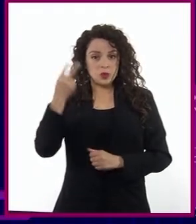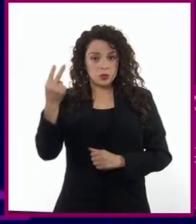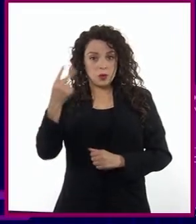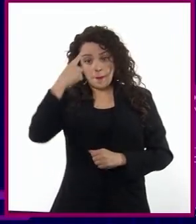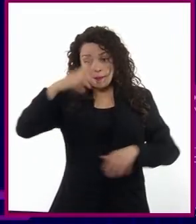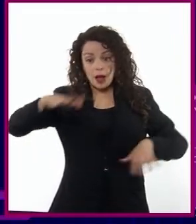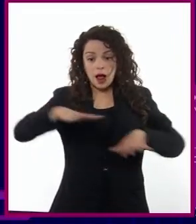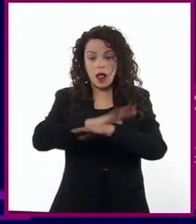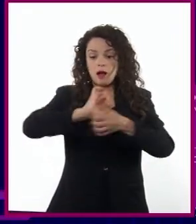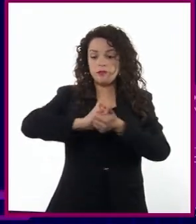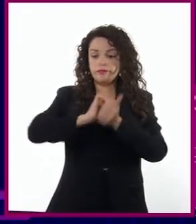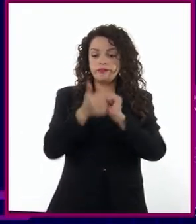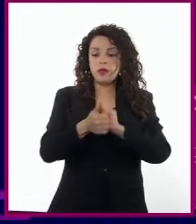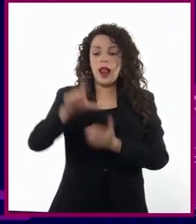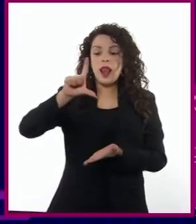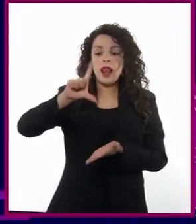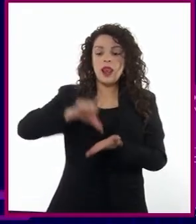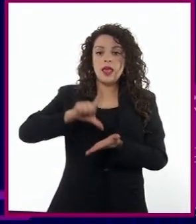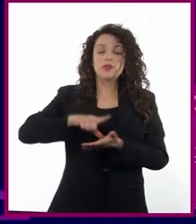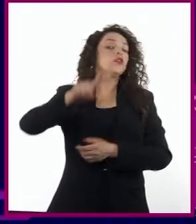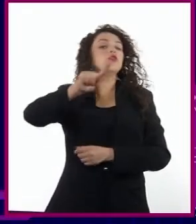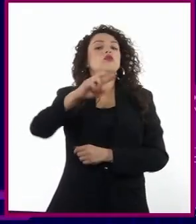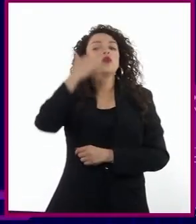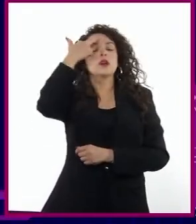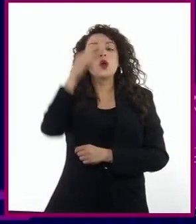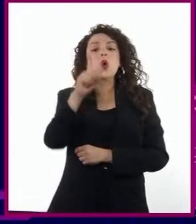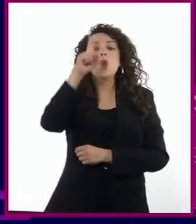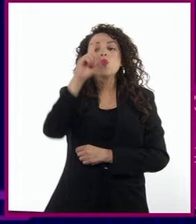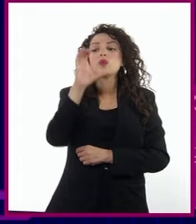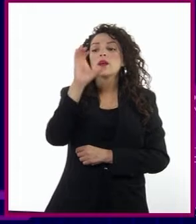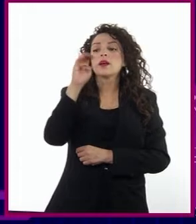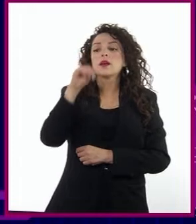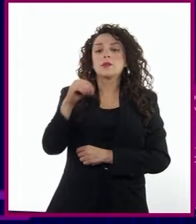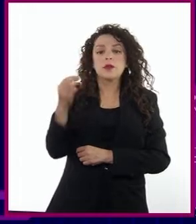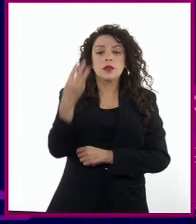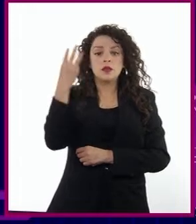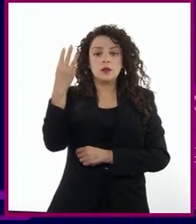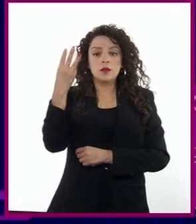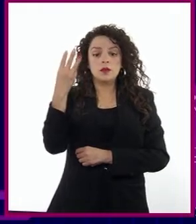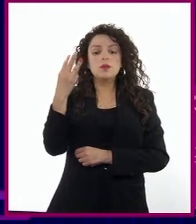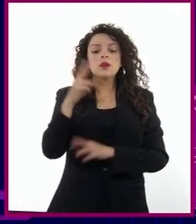litros. Recordemos que un centímetro cúbico es igual a